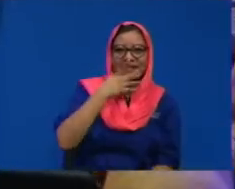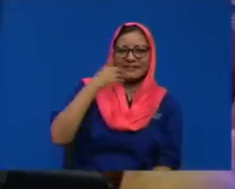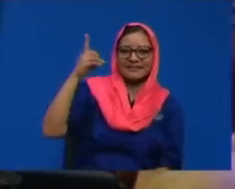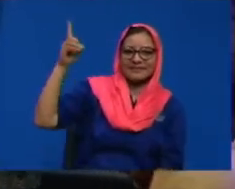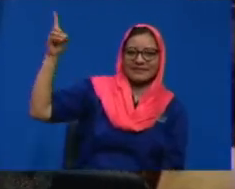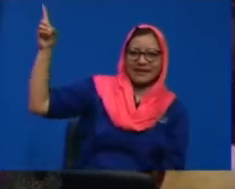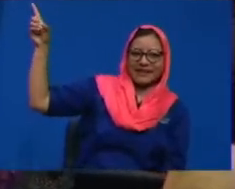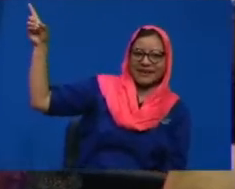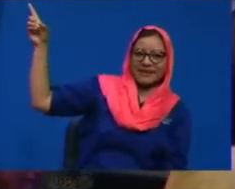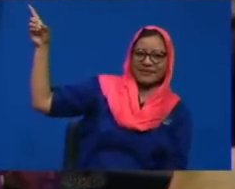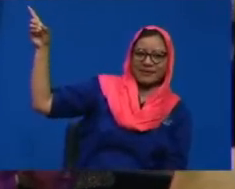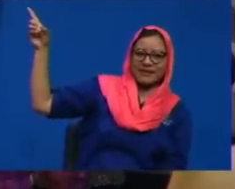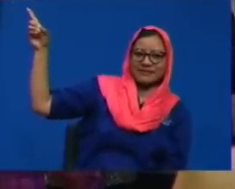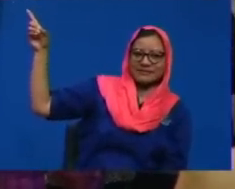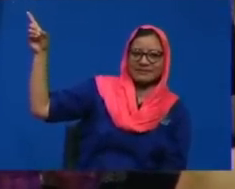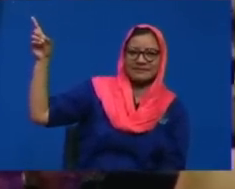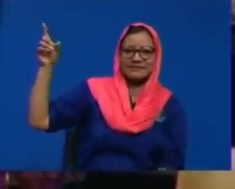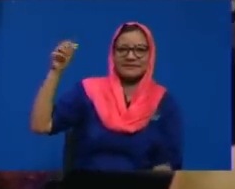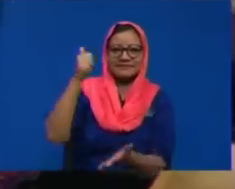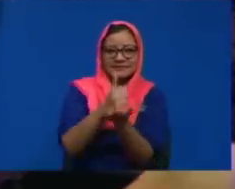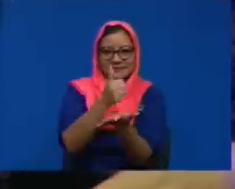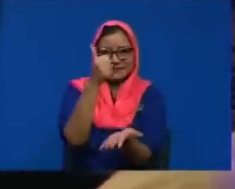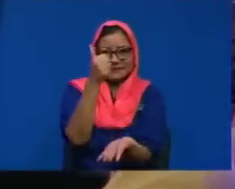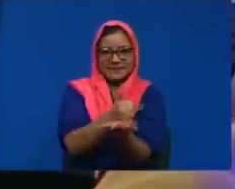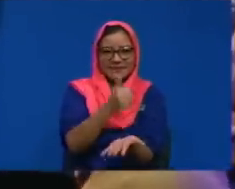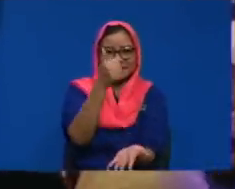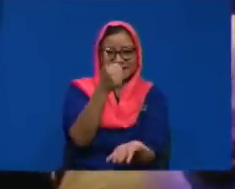Señor Jesús. Amén.